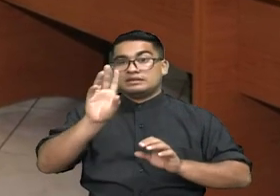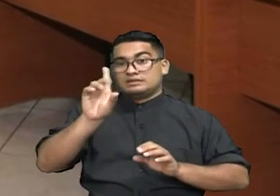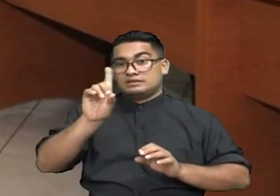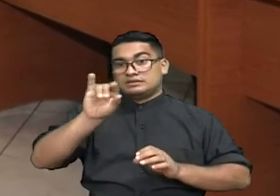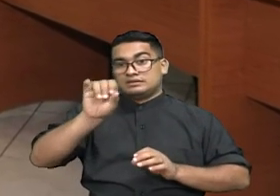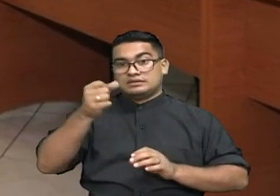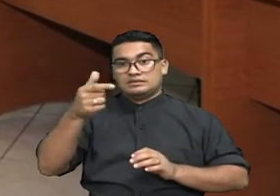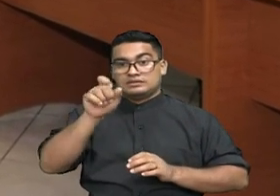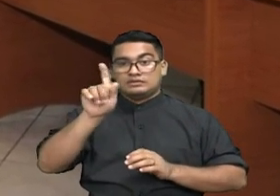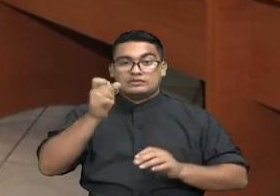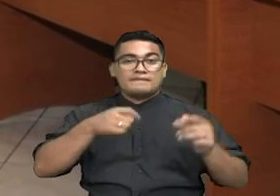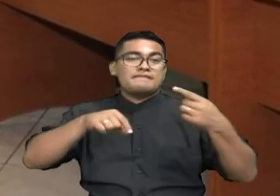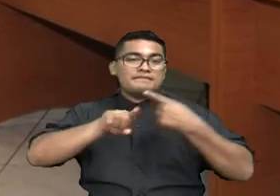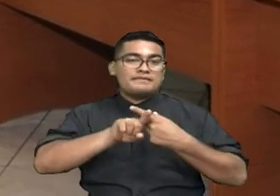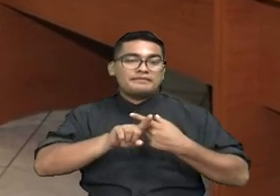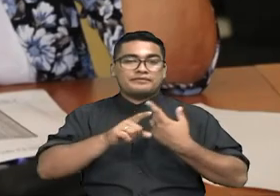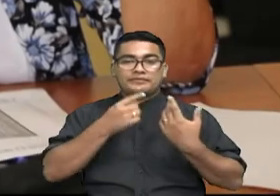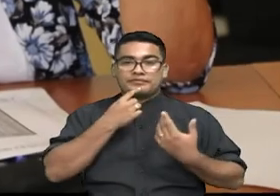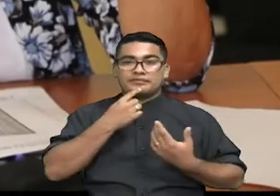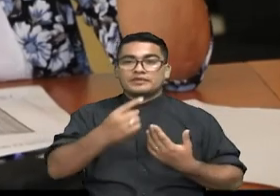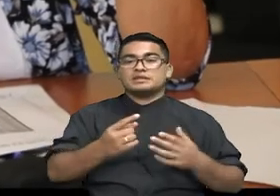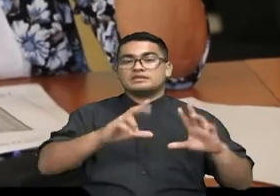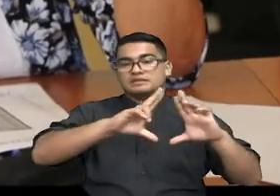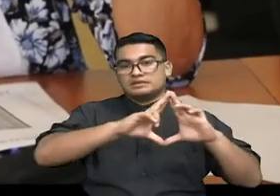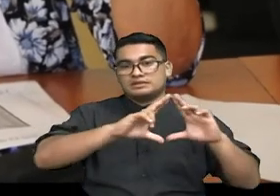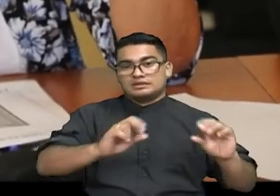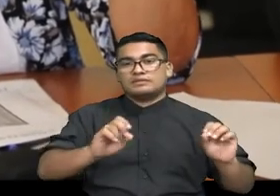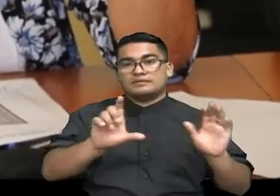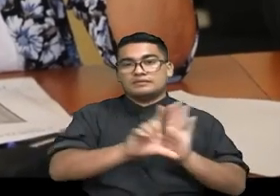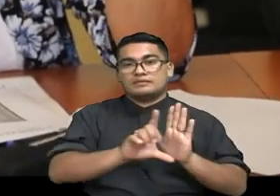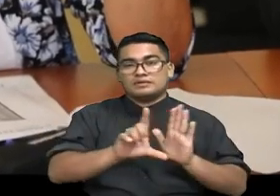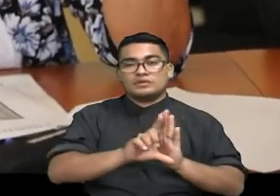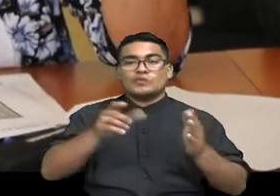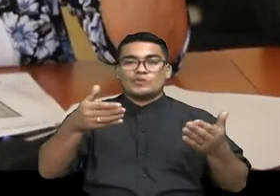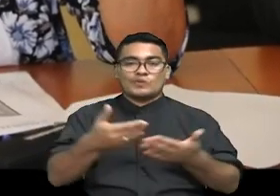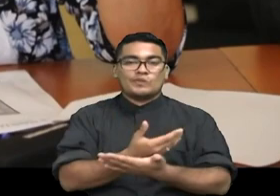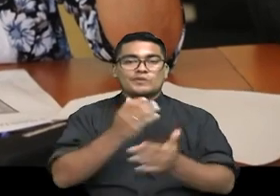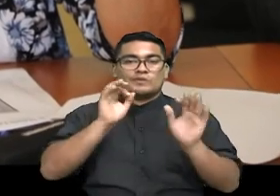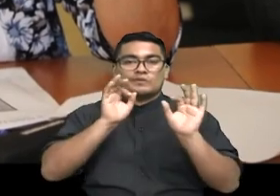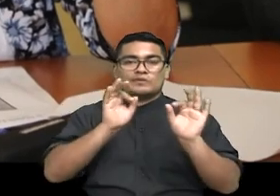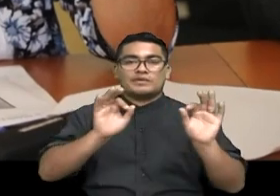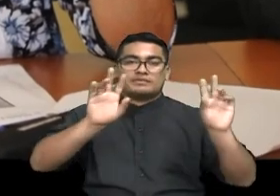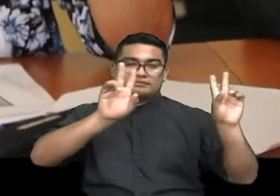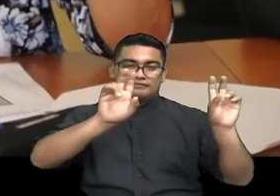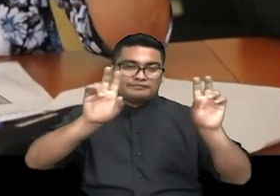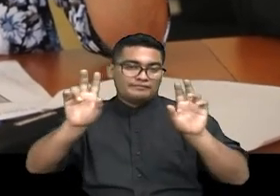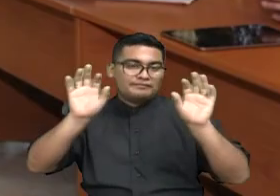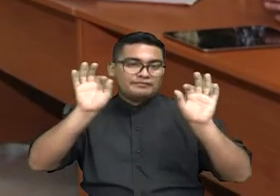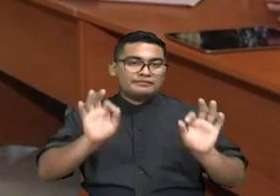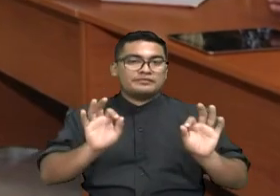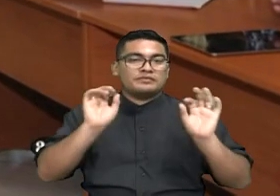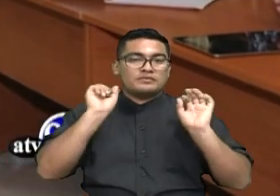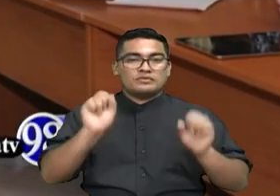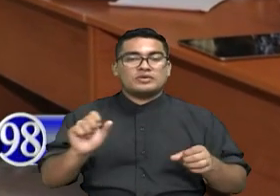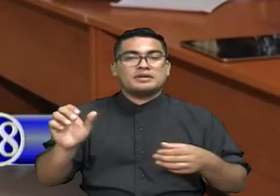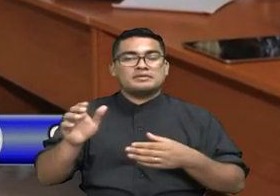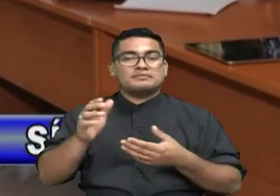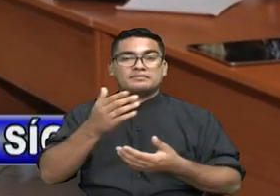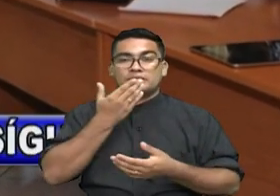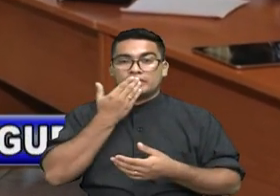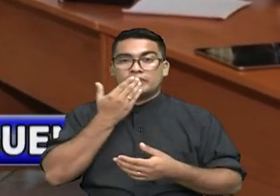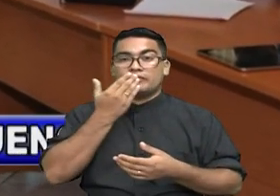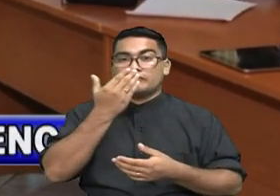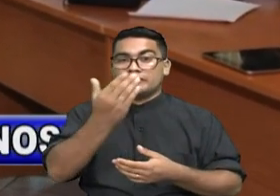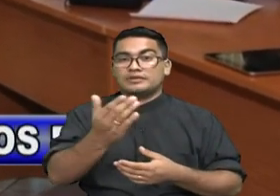jurídicos más. Con este ordenamiento, nuestro país contará con una legislación actualizada en estas materias, lo cual permitirá articular de mejor